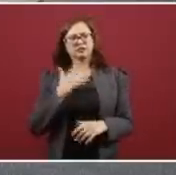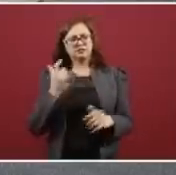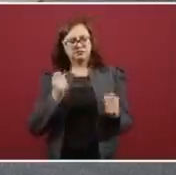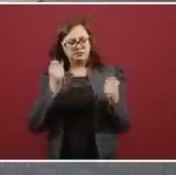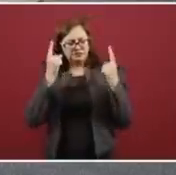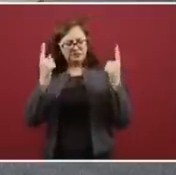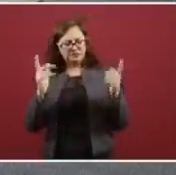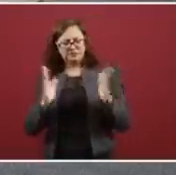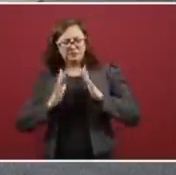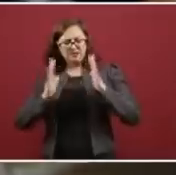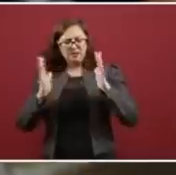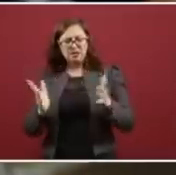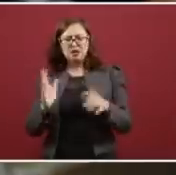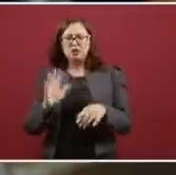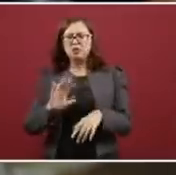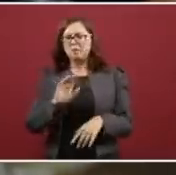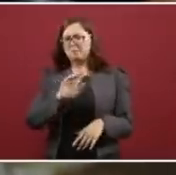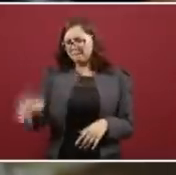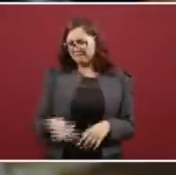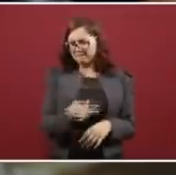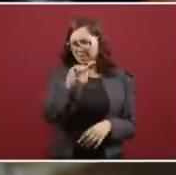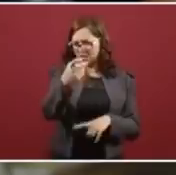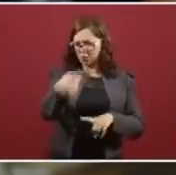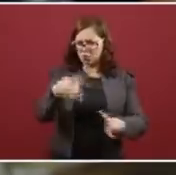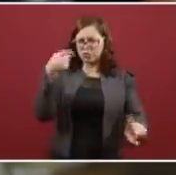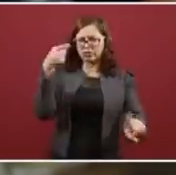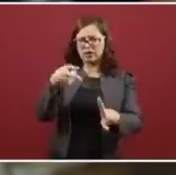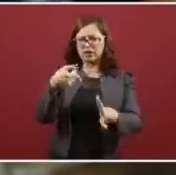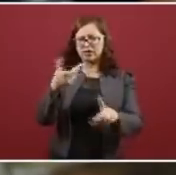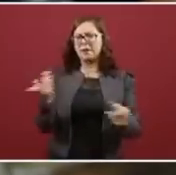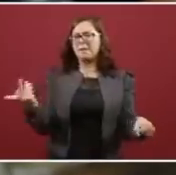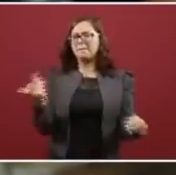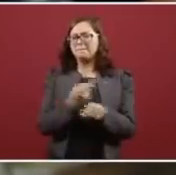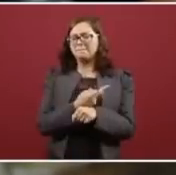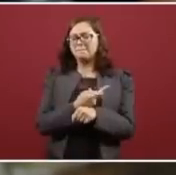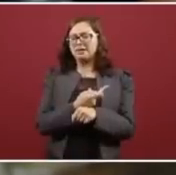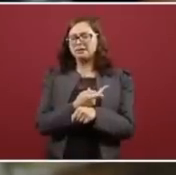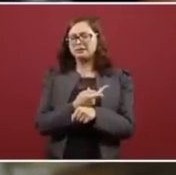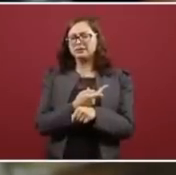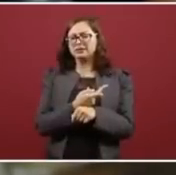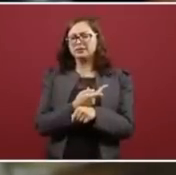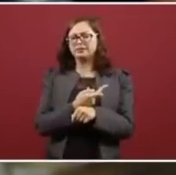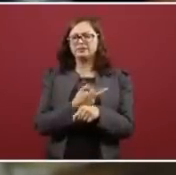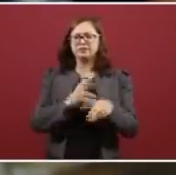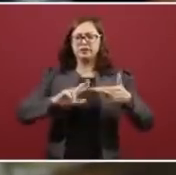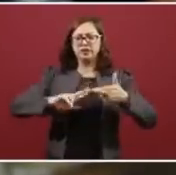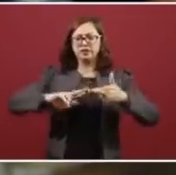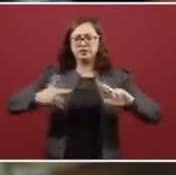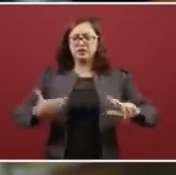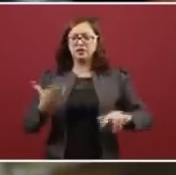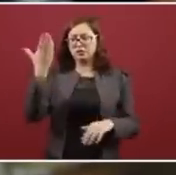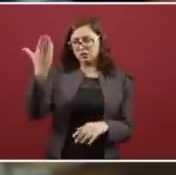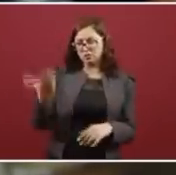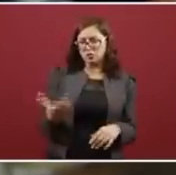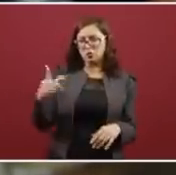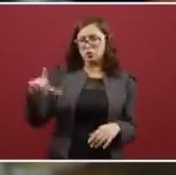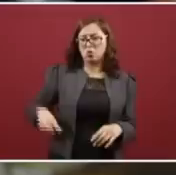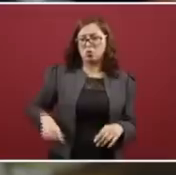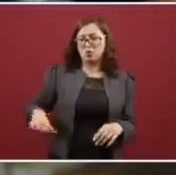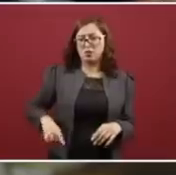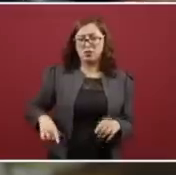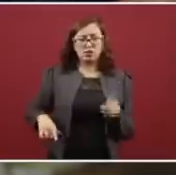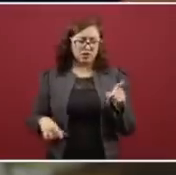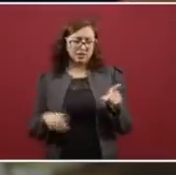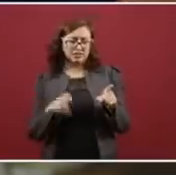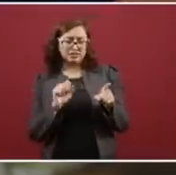atención y creo que la pregunta muy concreta es qué ocurrió o qué ocurre en la relación de usted de su gobierno con